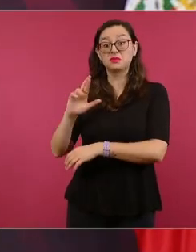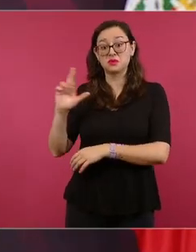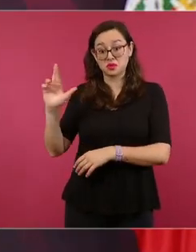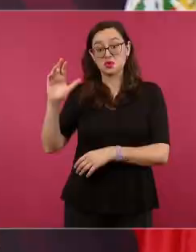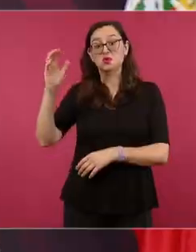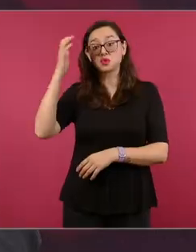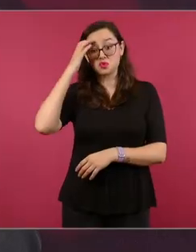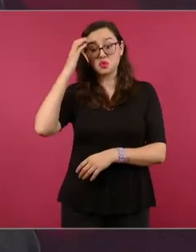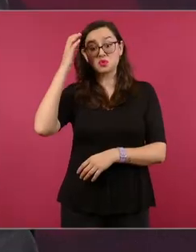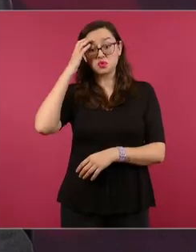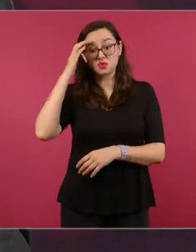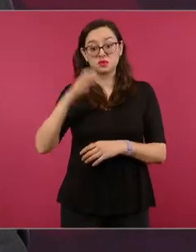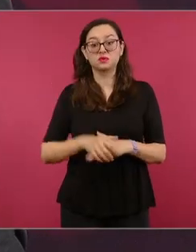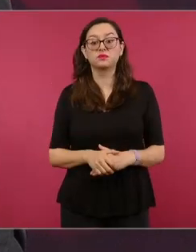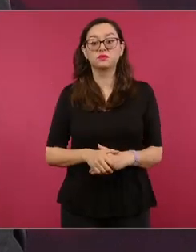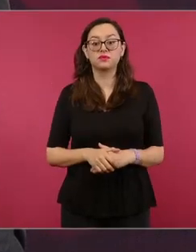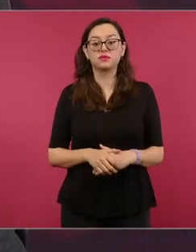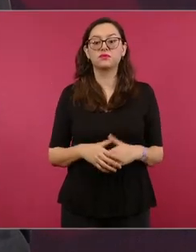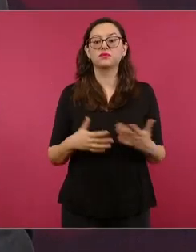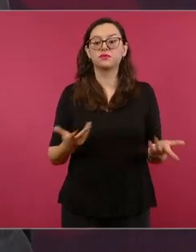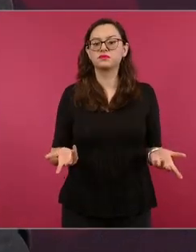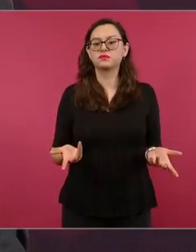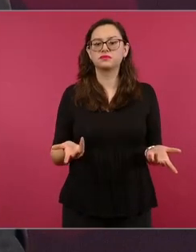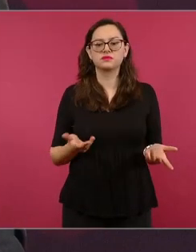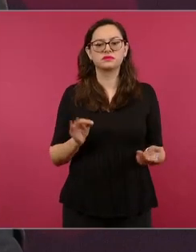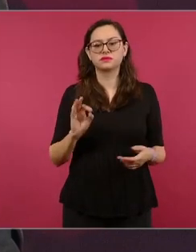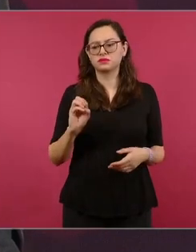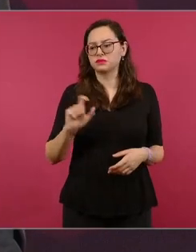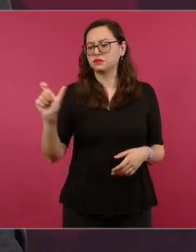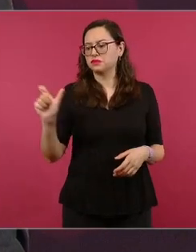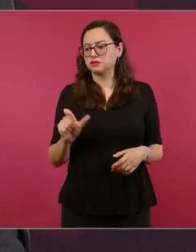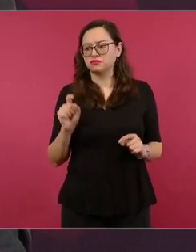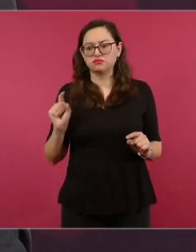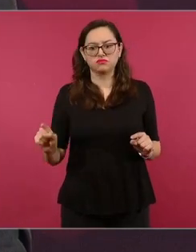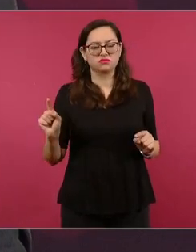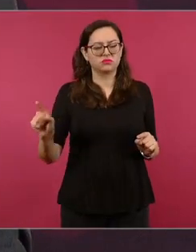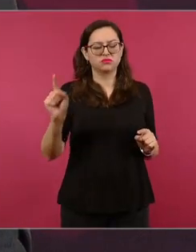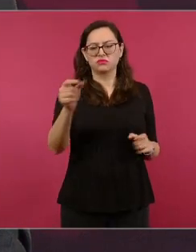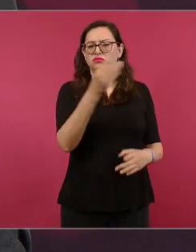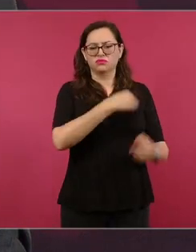Y Fox pues dijo lo mismo, y todos.